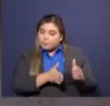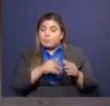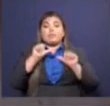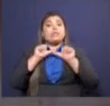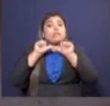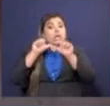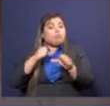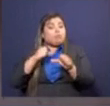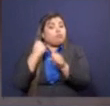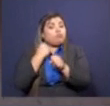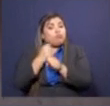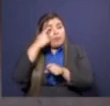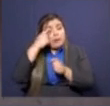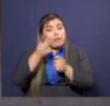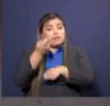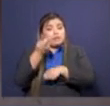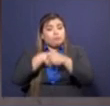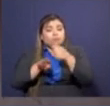hemos destinado